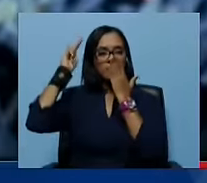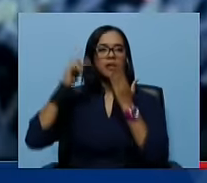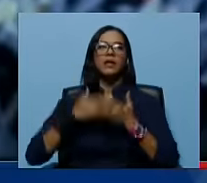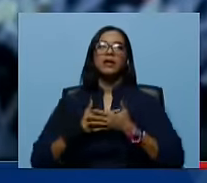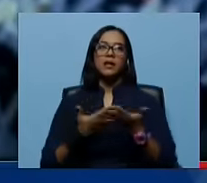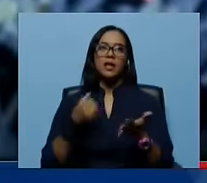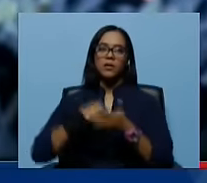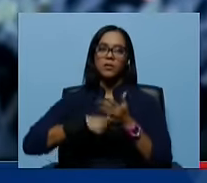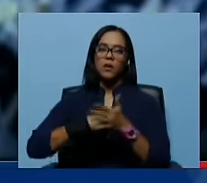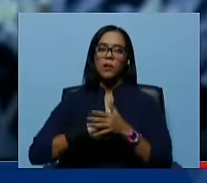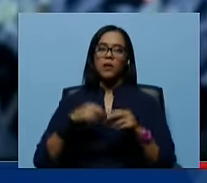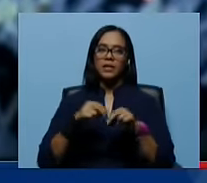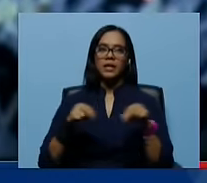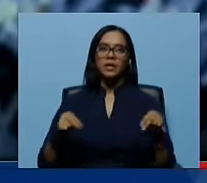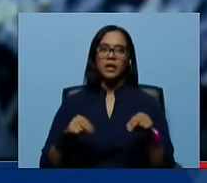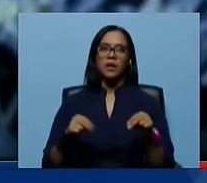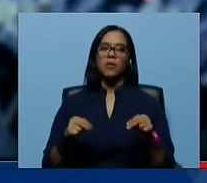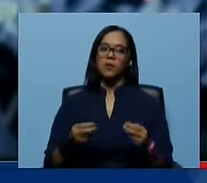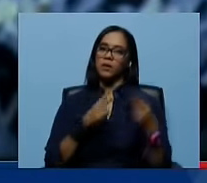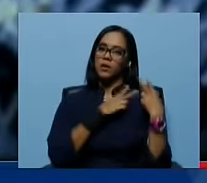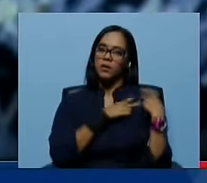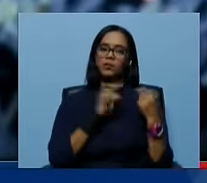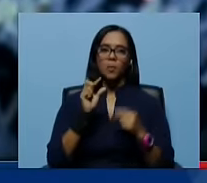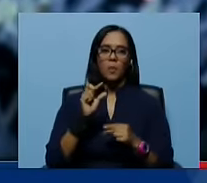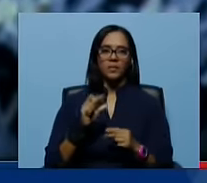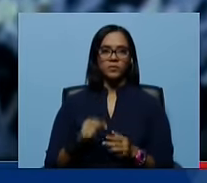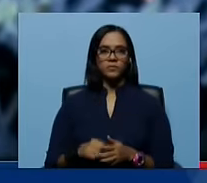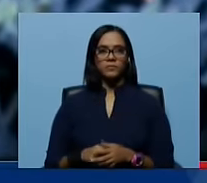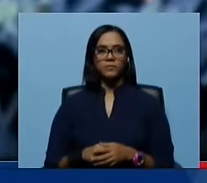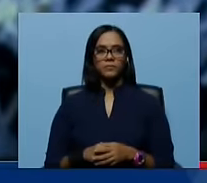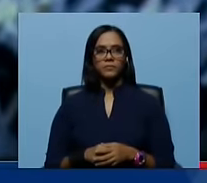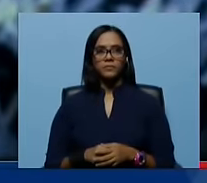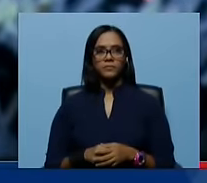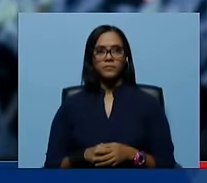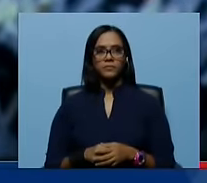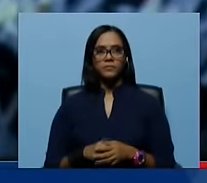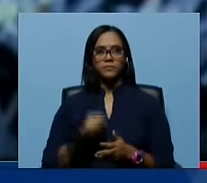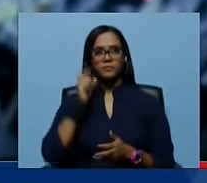su lucha por esta tierra cuando les tocó en su momento.